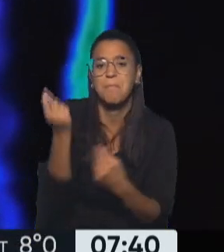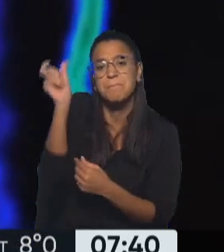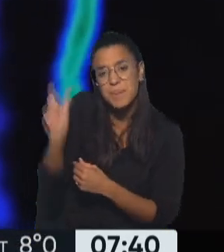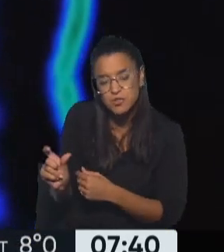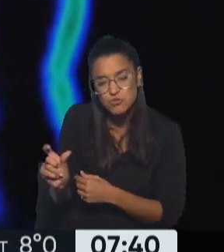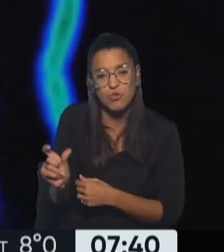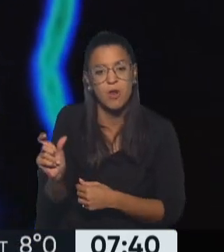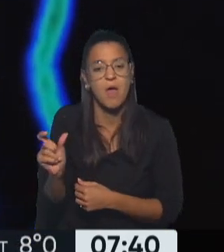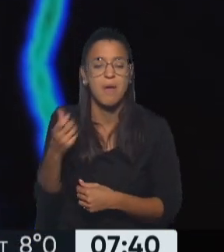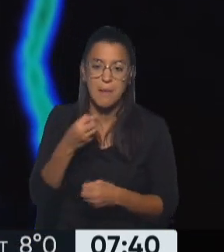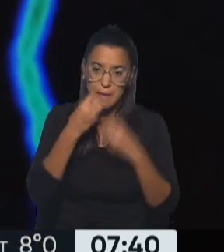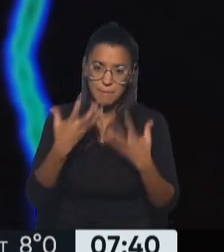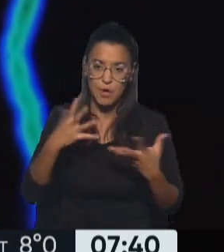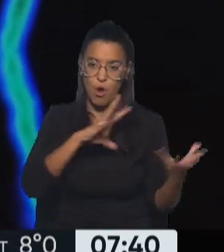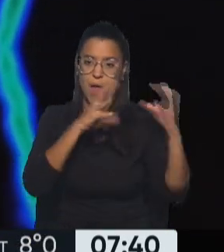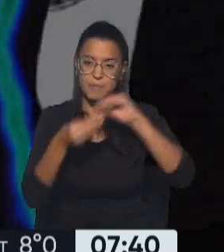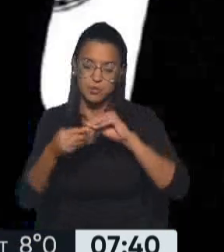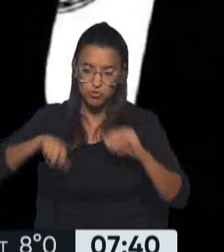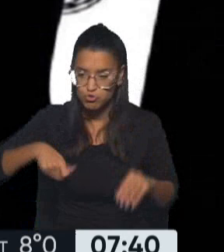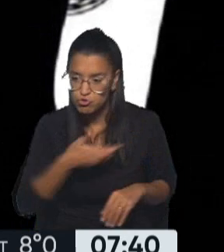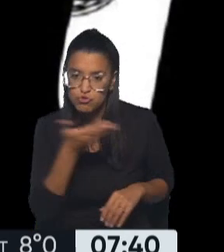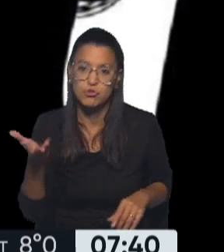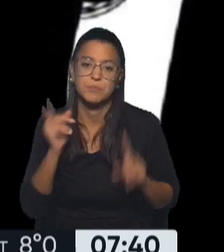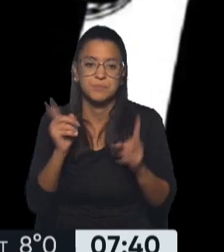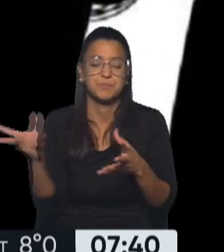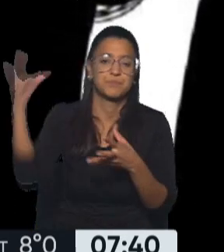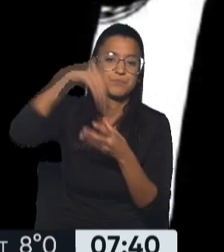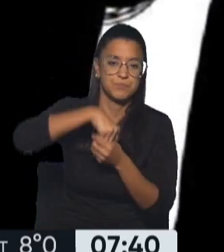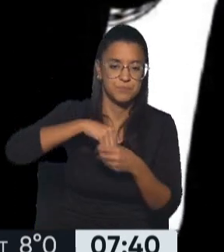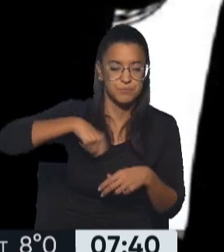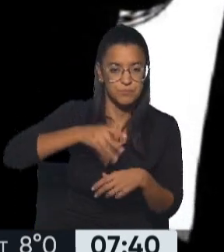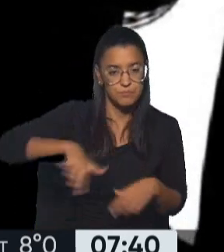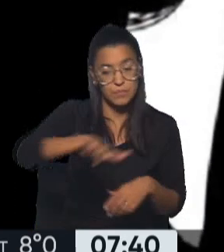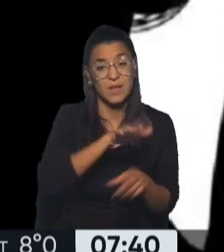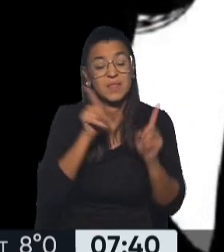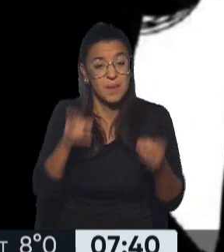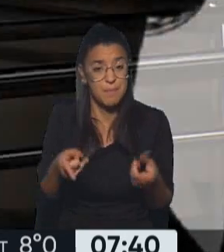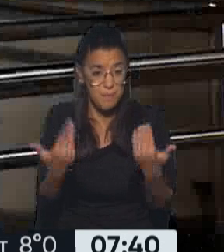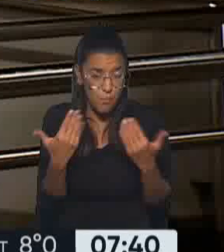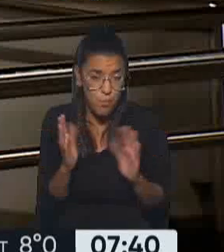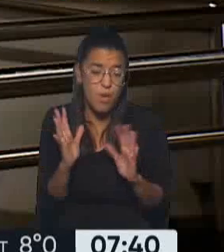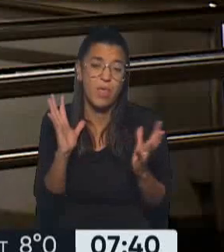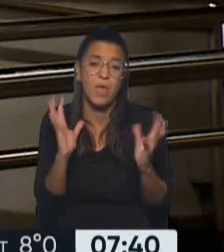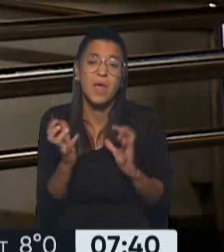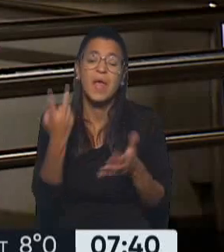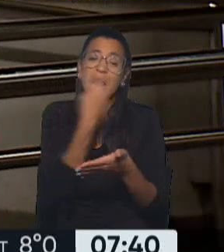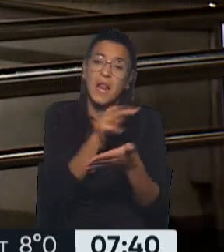tenga mejor adaptación social y mejor reinserción. También puede verse afectada